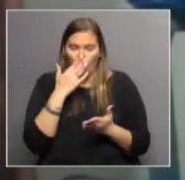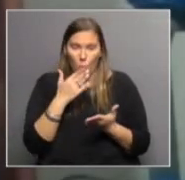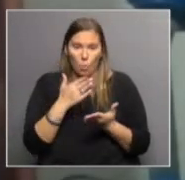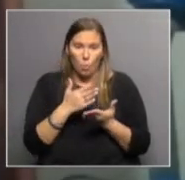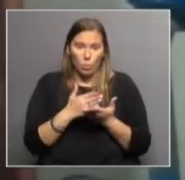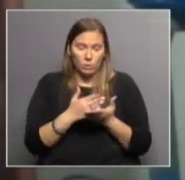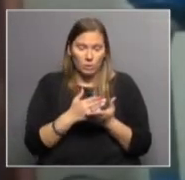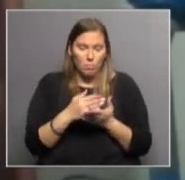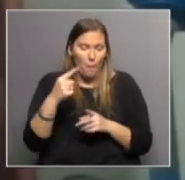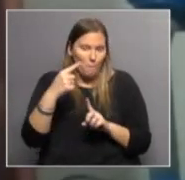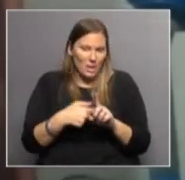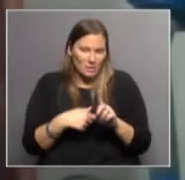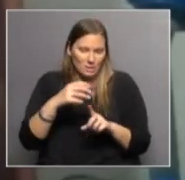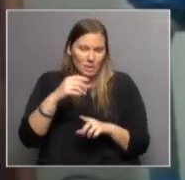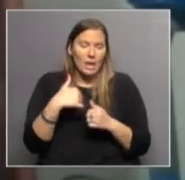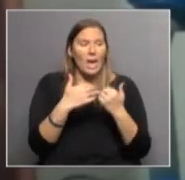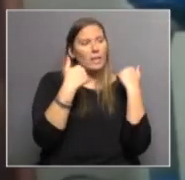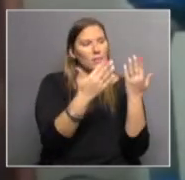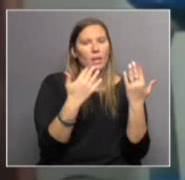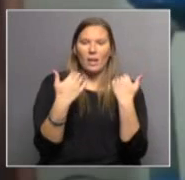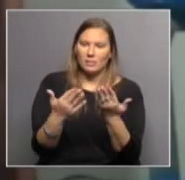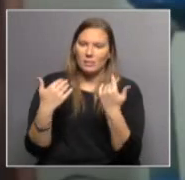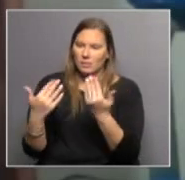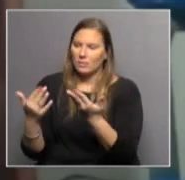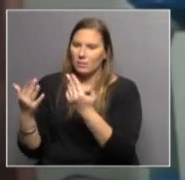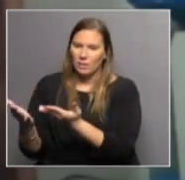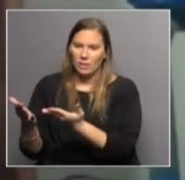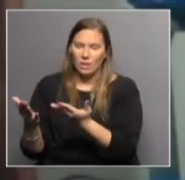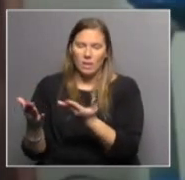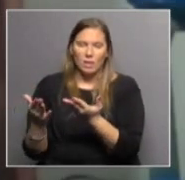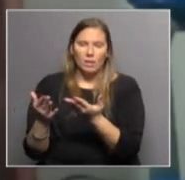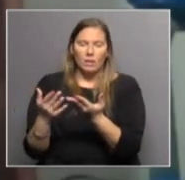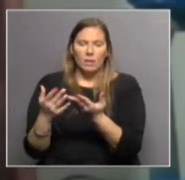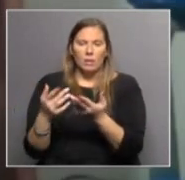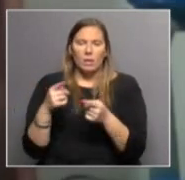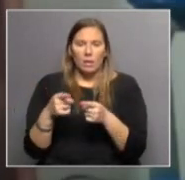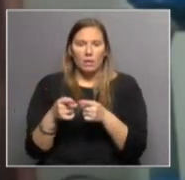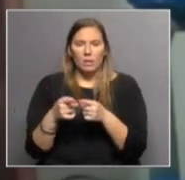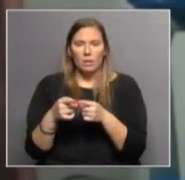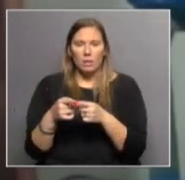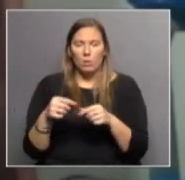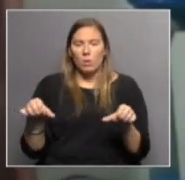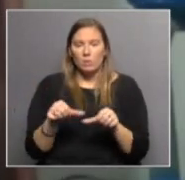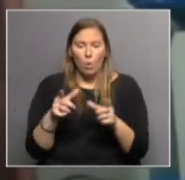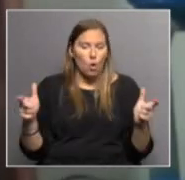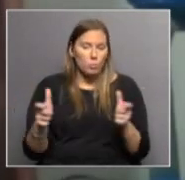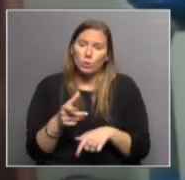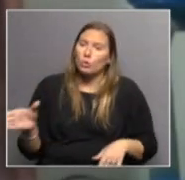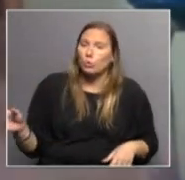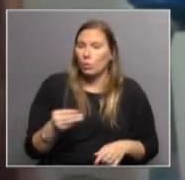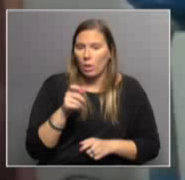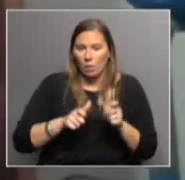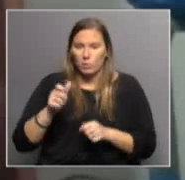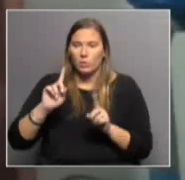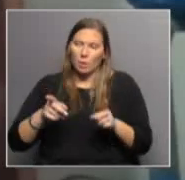parte del mes hacemos las entregas y ahí lo hacemos todos los de las comisiones y